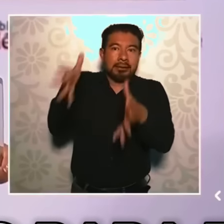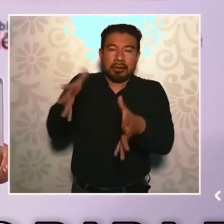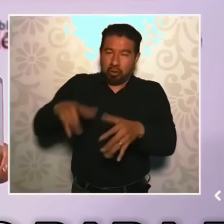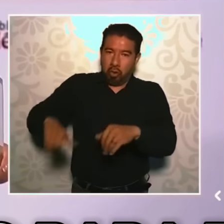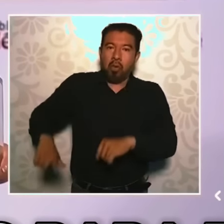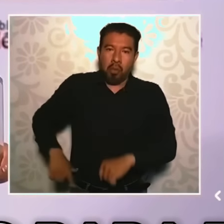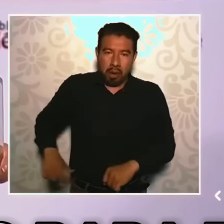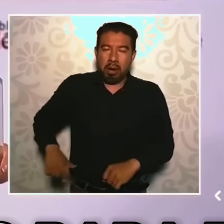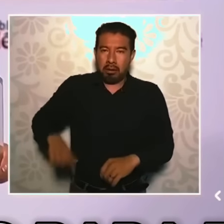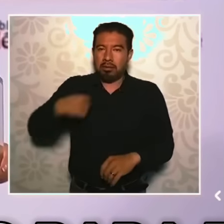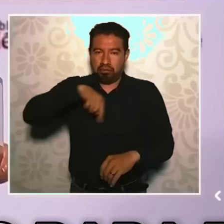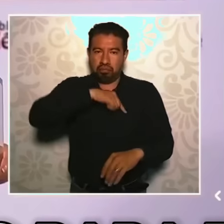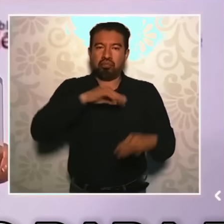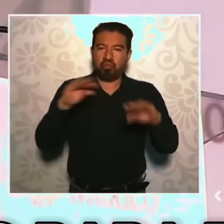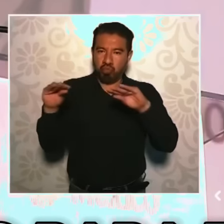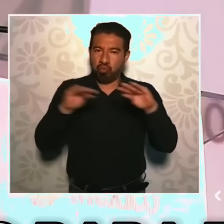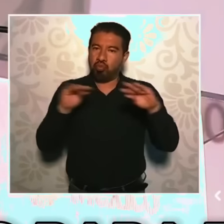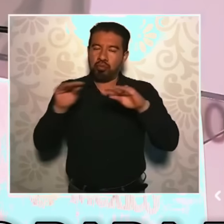movimiento.